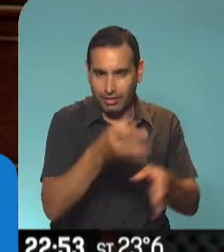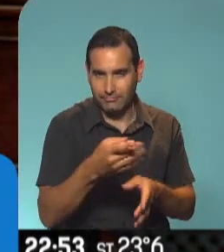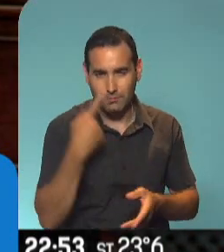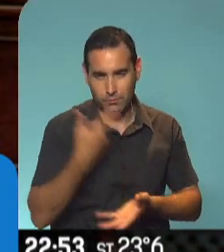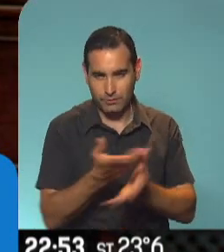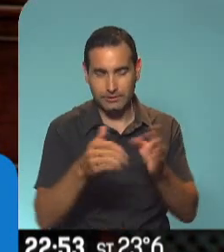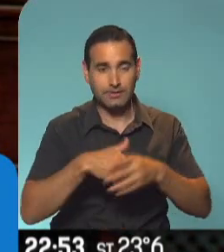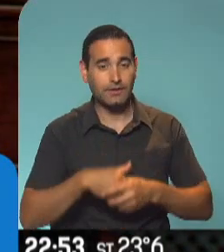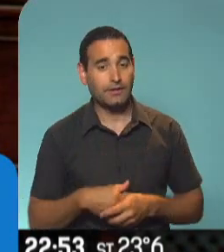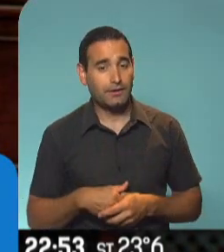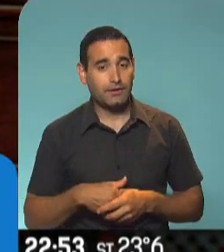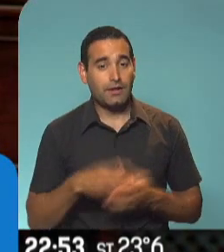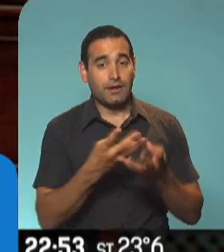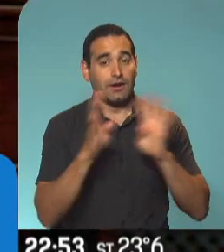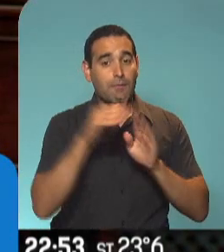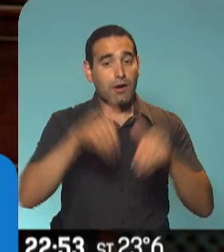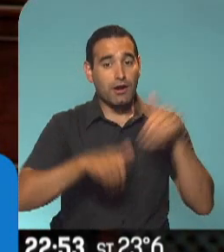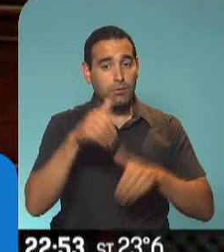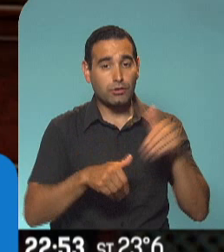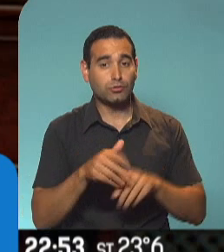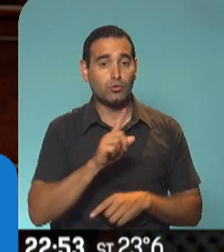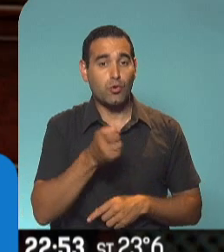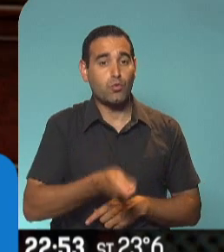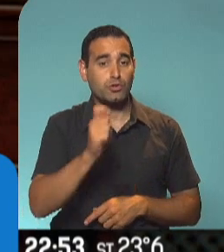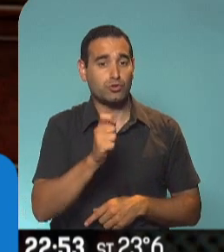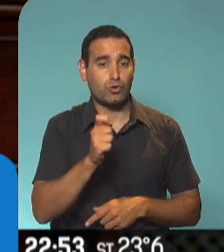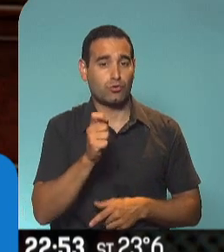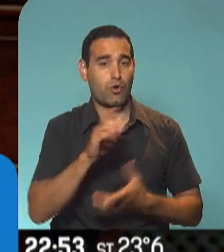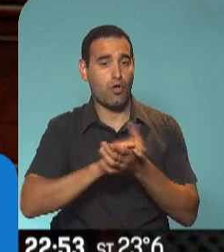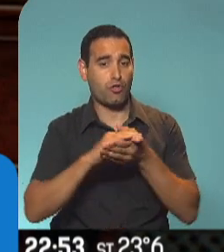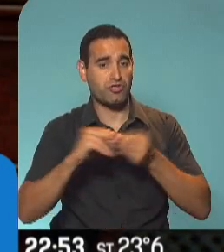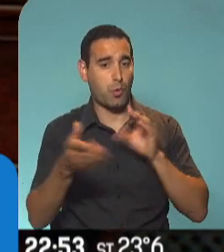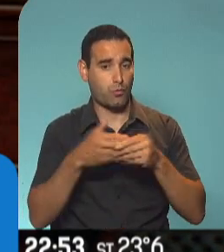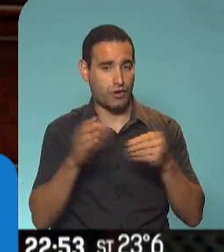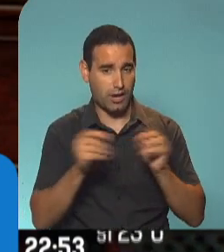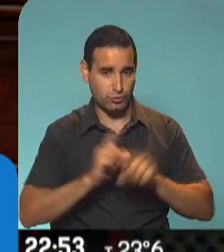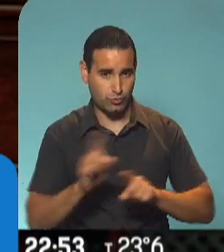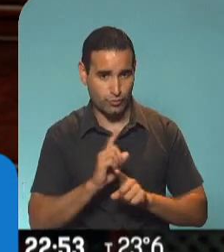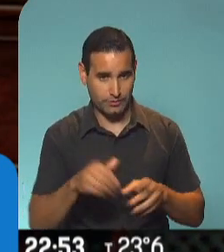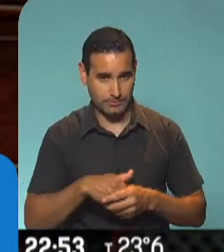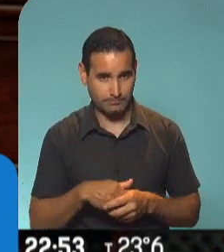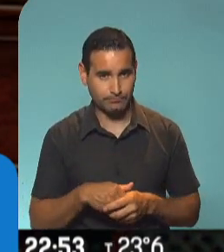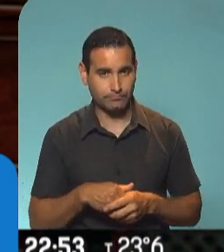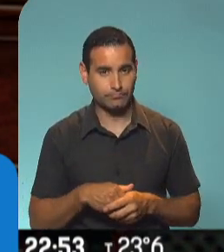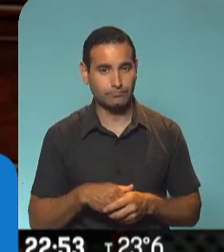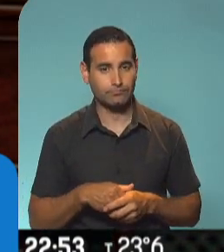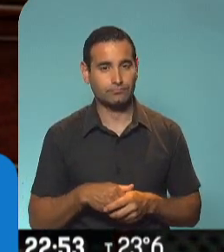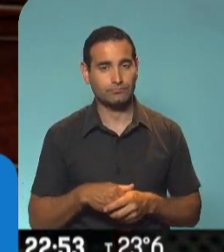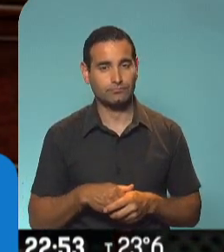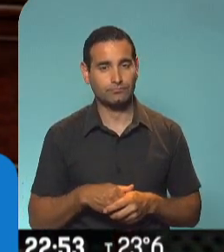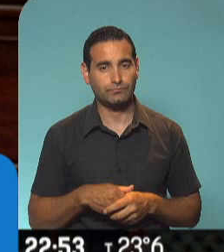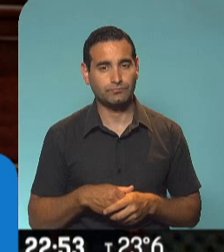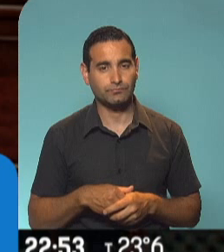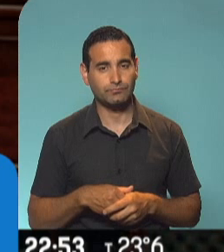The House's vote yesterday was not some neutral judgment that Democrats came to with great reluctance.